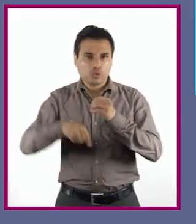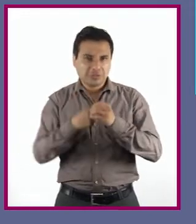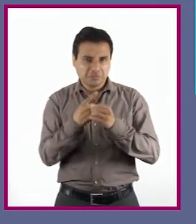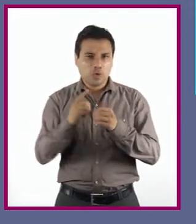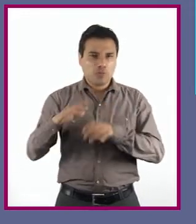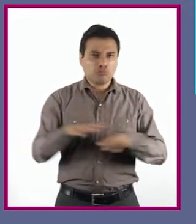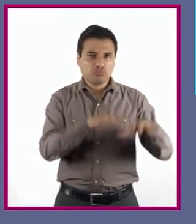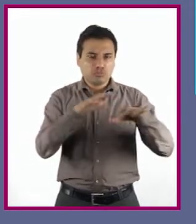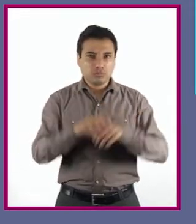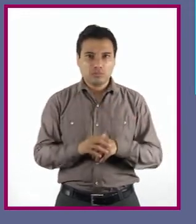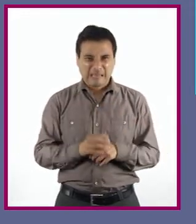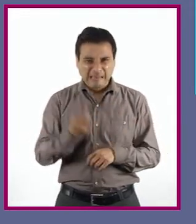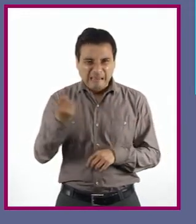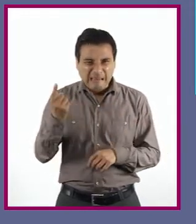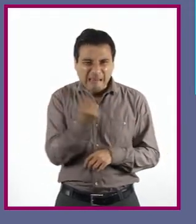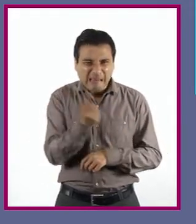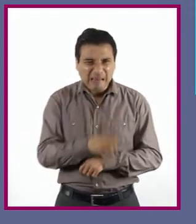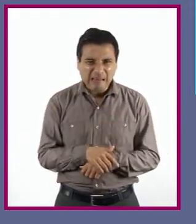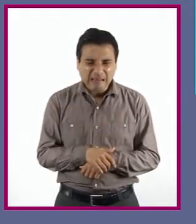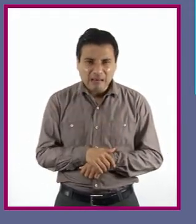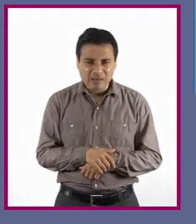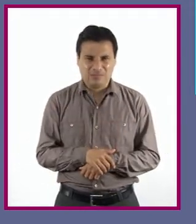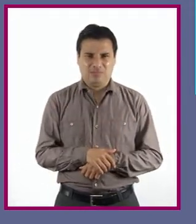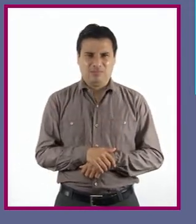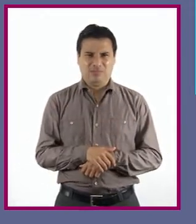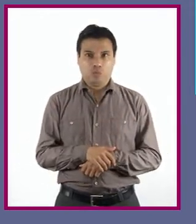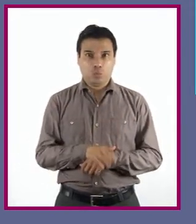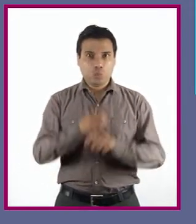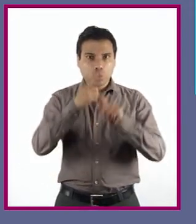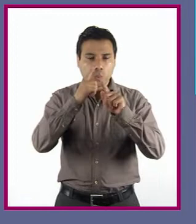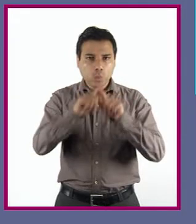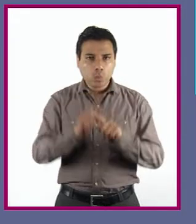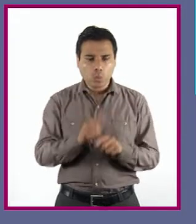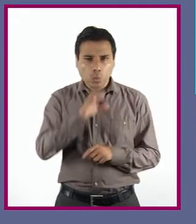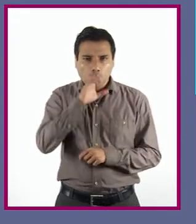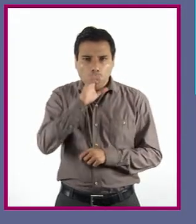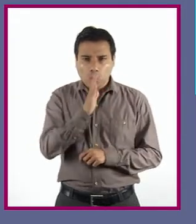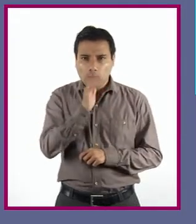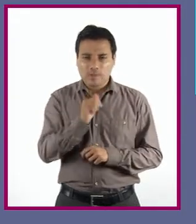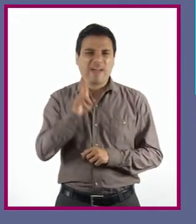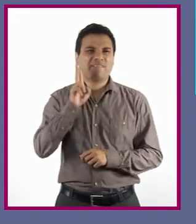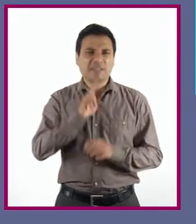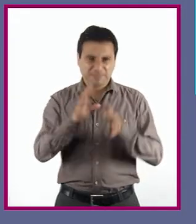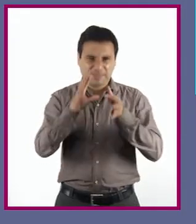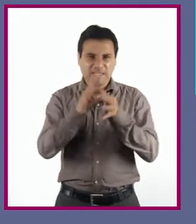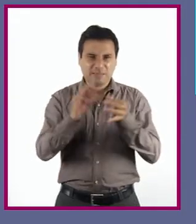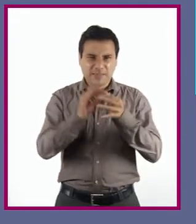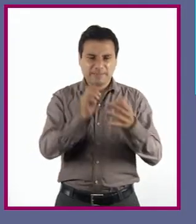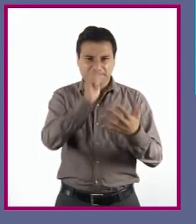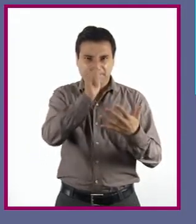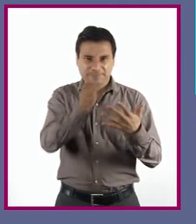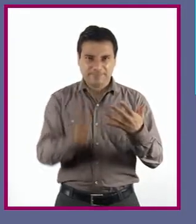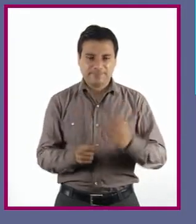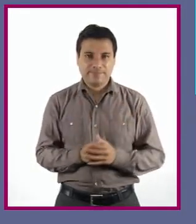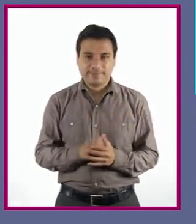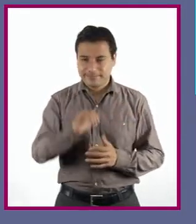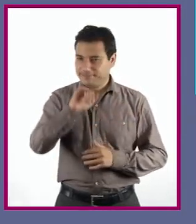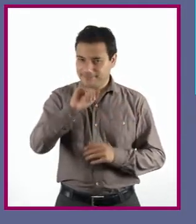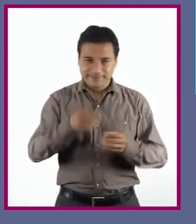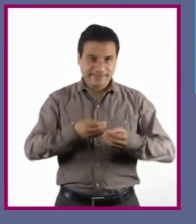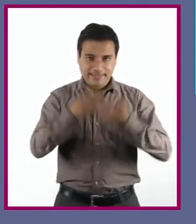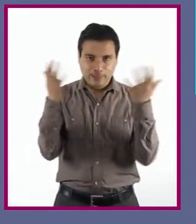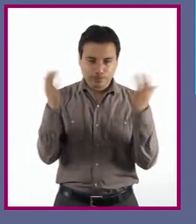oceánicas. O sea, ¿qué? ¿De todas esas maneras? Y si mejor explicamos de qué se trata todo esto. Claro,